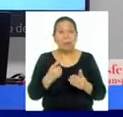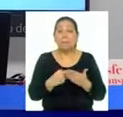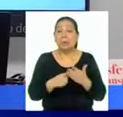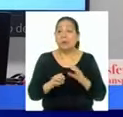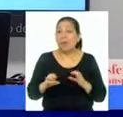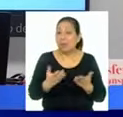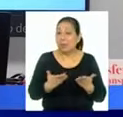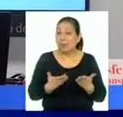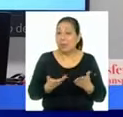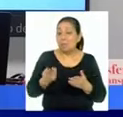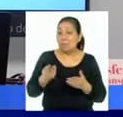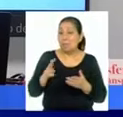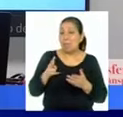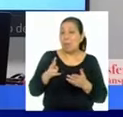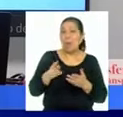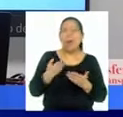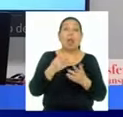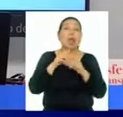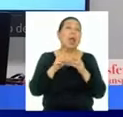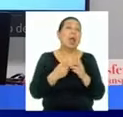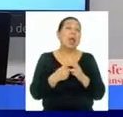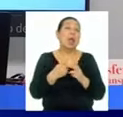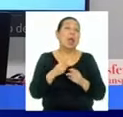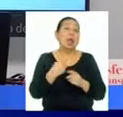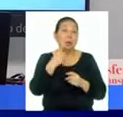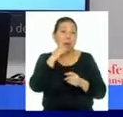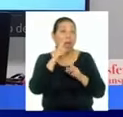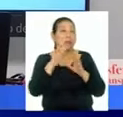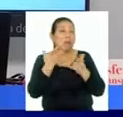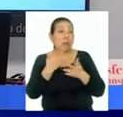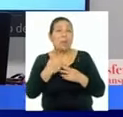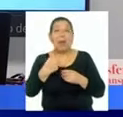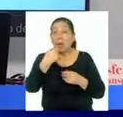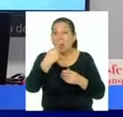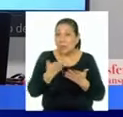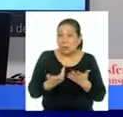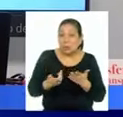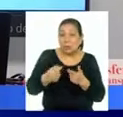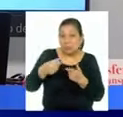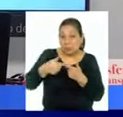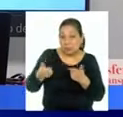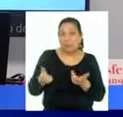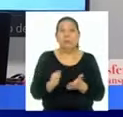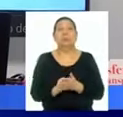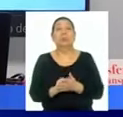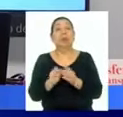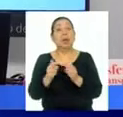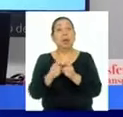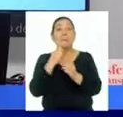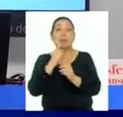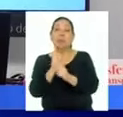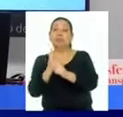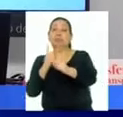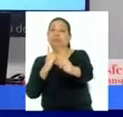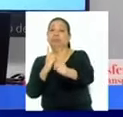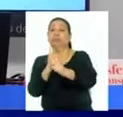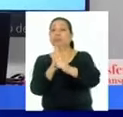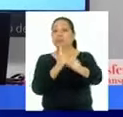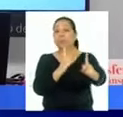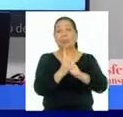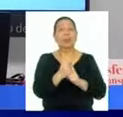a través del incremento de pruebas de COVID-19, a través del aumento de áreas de aislamiento y de